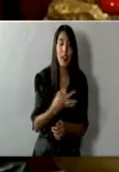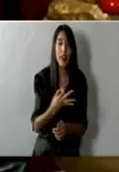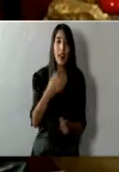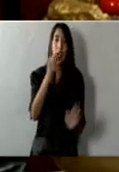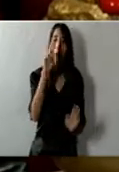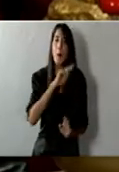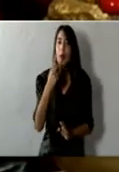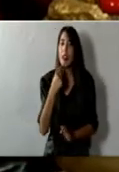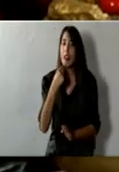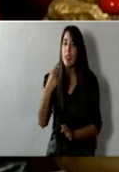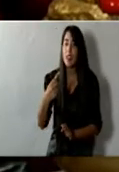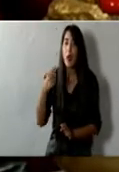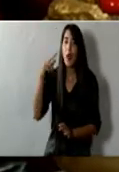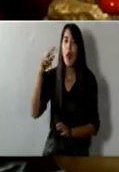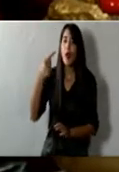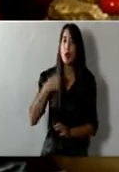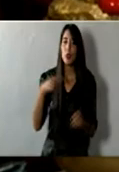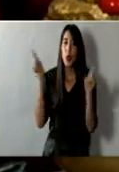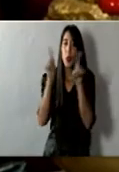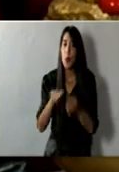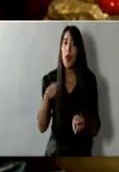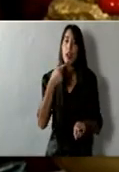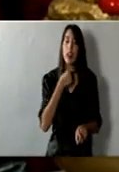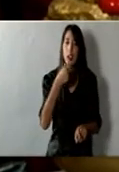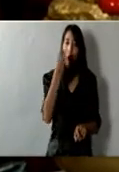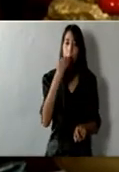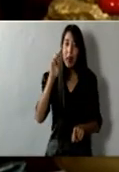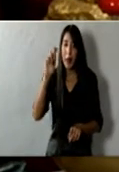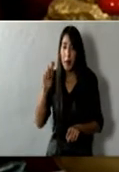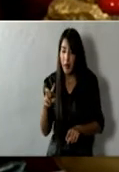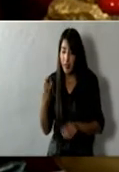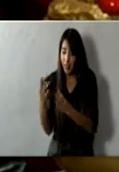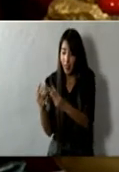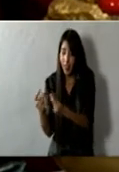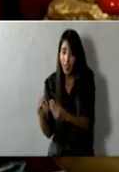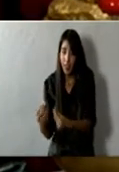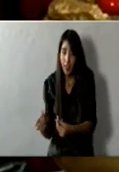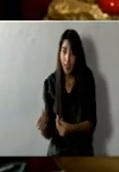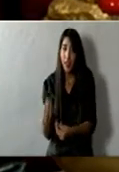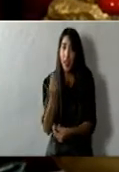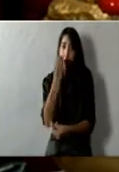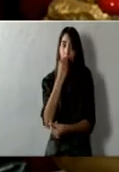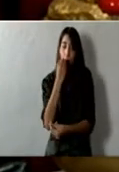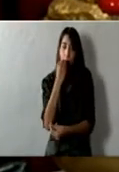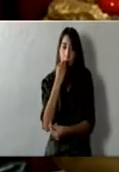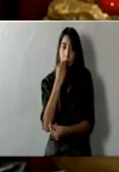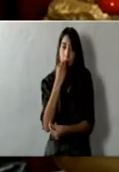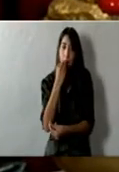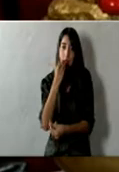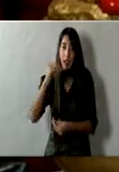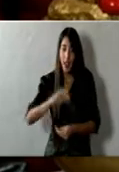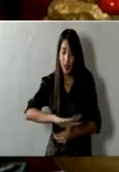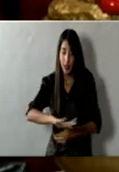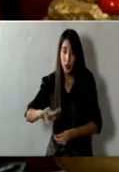sea de las migajas, yo quiero comer. Yo deseo comer las migas que tus hijos derramen en el